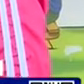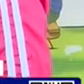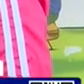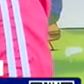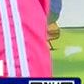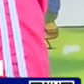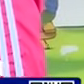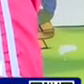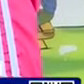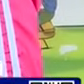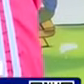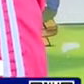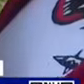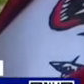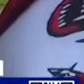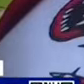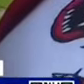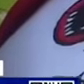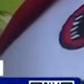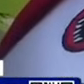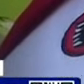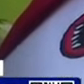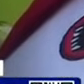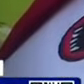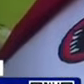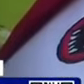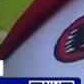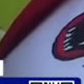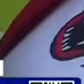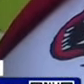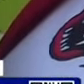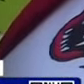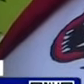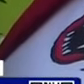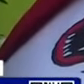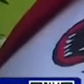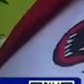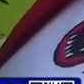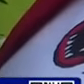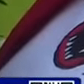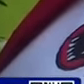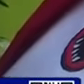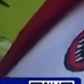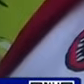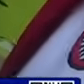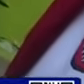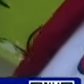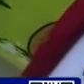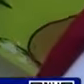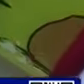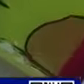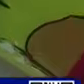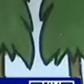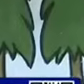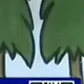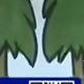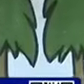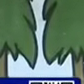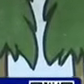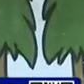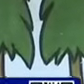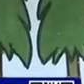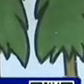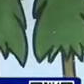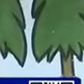espacios para que puedan ingresar los hermanitos o vecinos. En este caso, o sea, primaria ha presentado 56 carpetas, 56